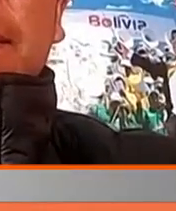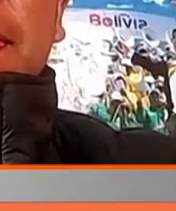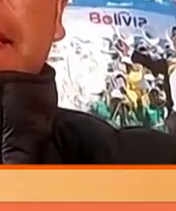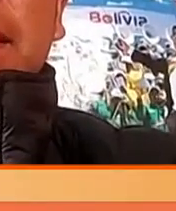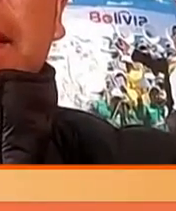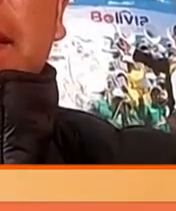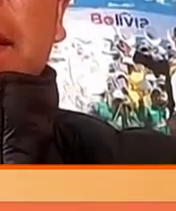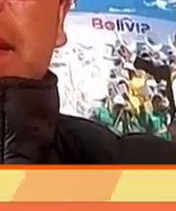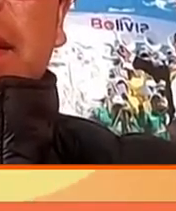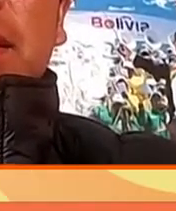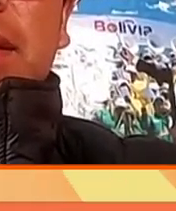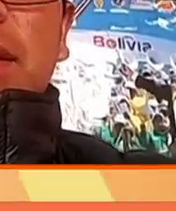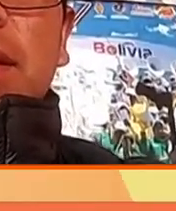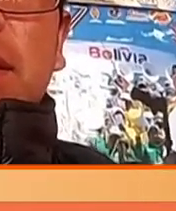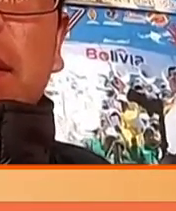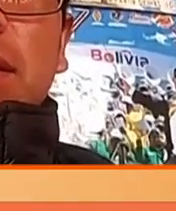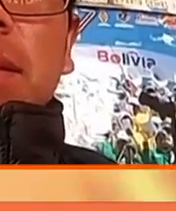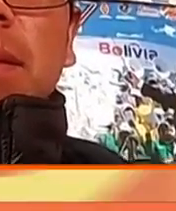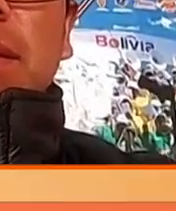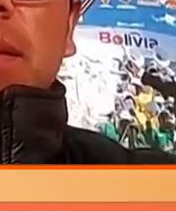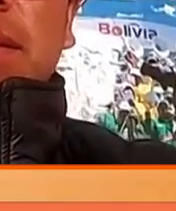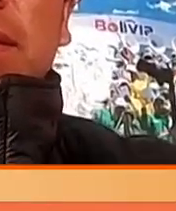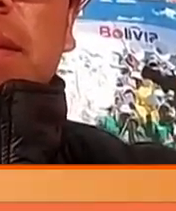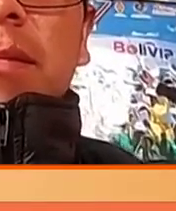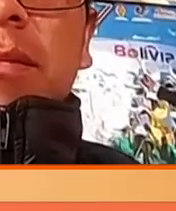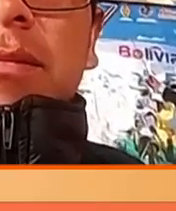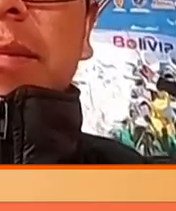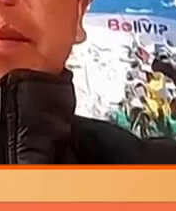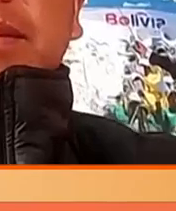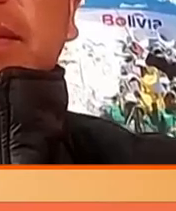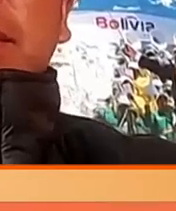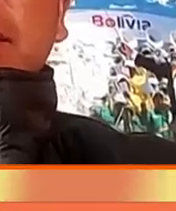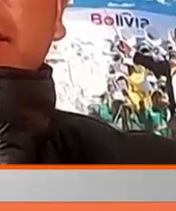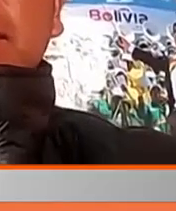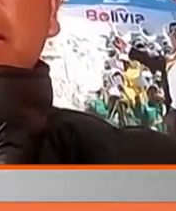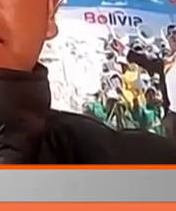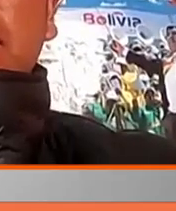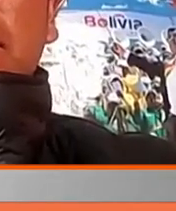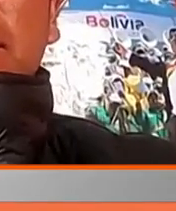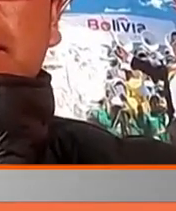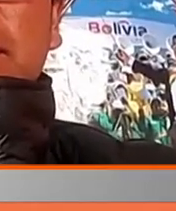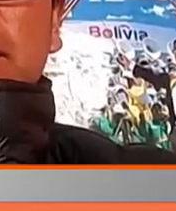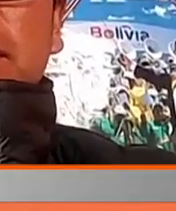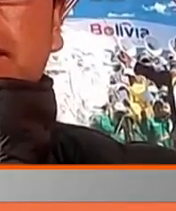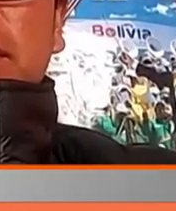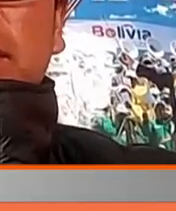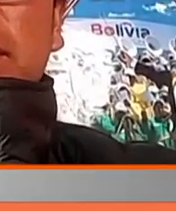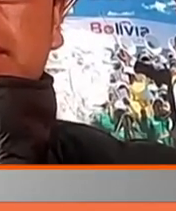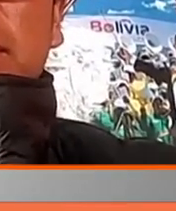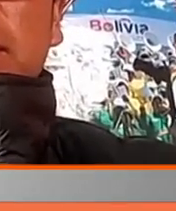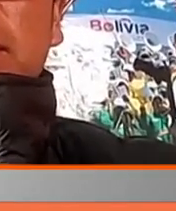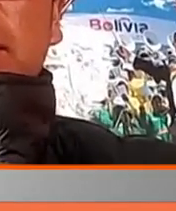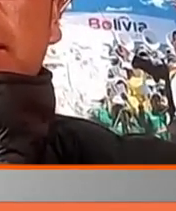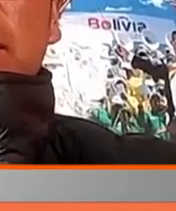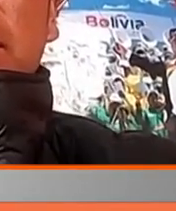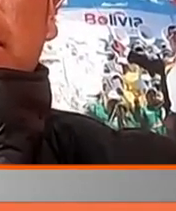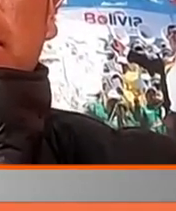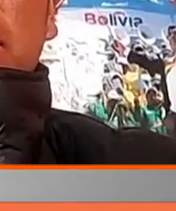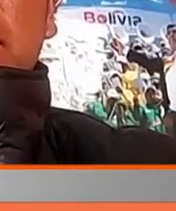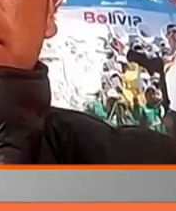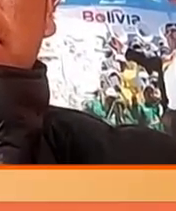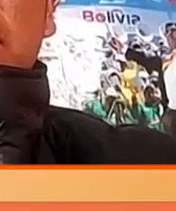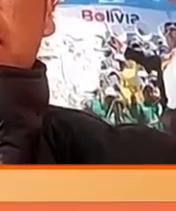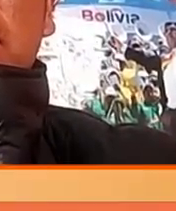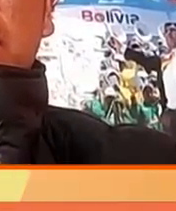de concentración para que la gente ya pueda ir pensando cómo va a ser para poder apersonarse hacia ese lugar y poder disfrutar de